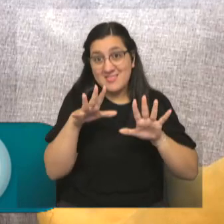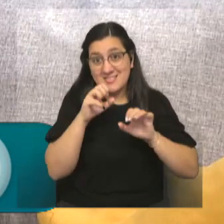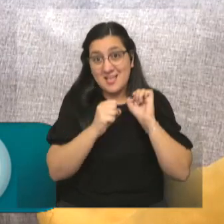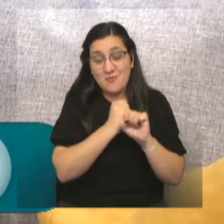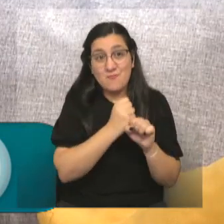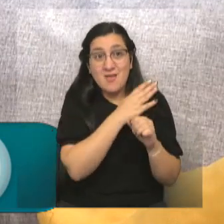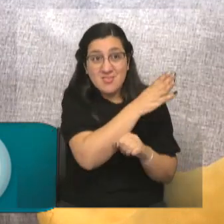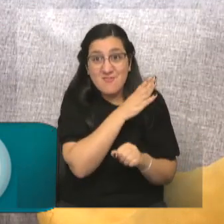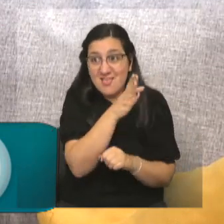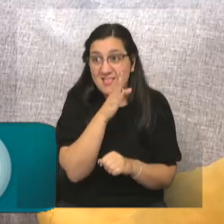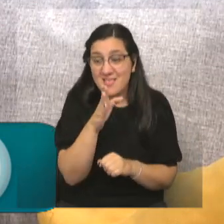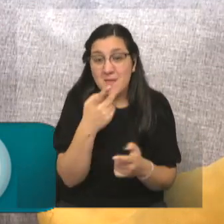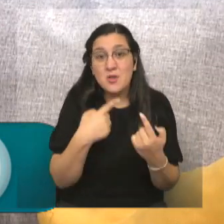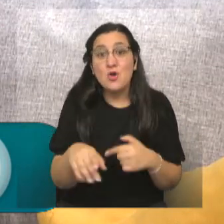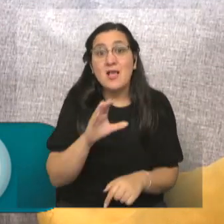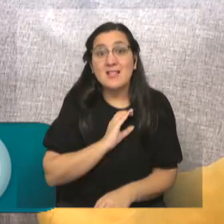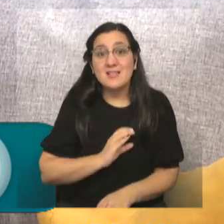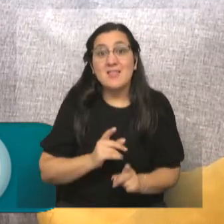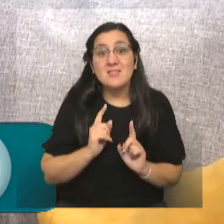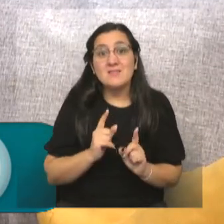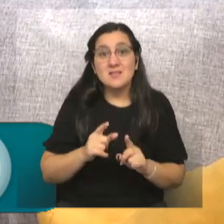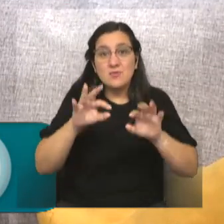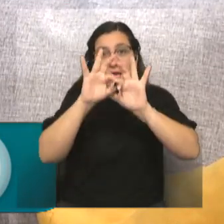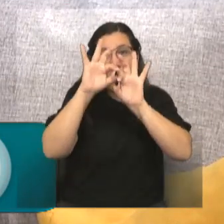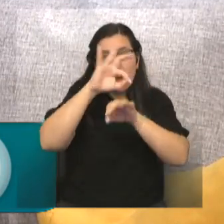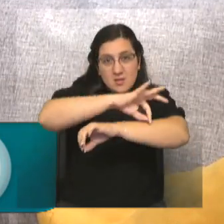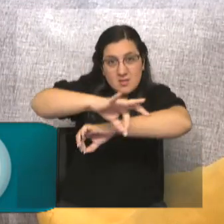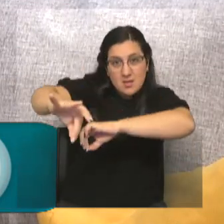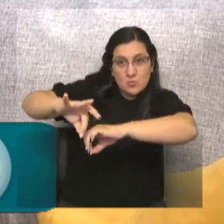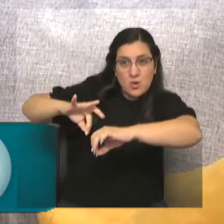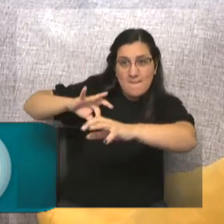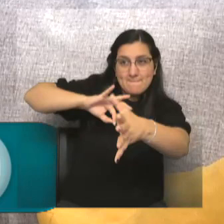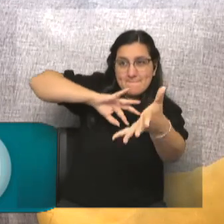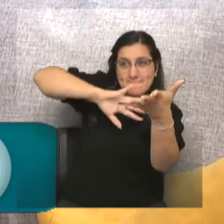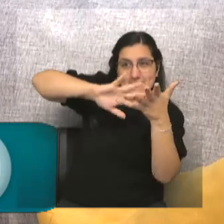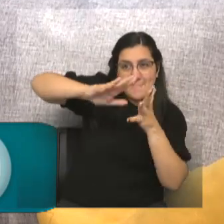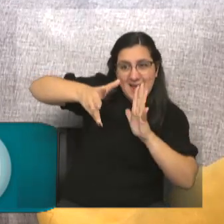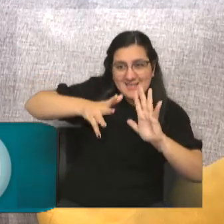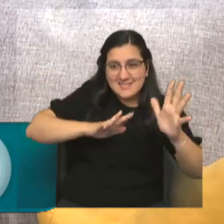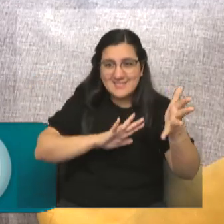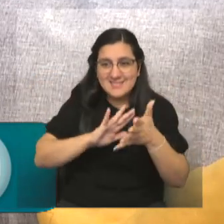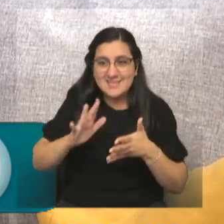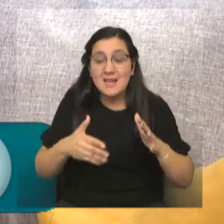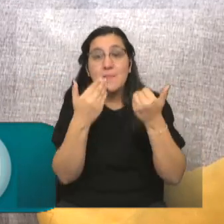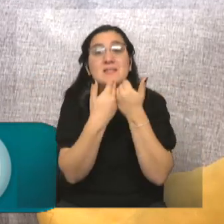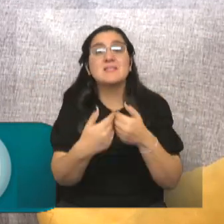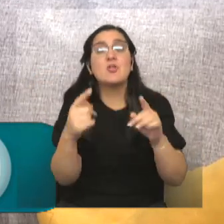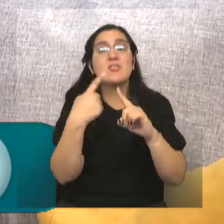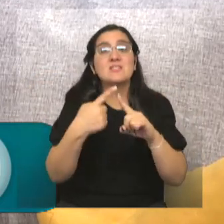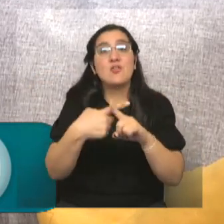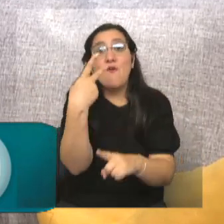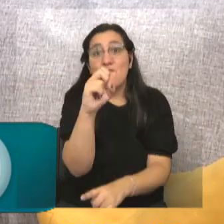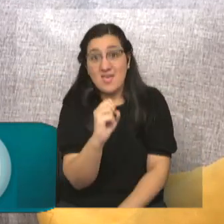con la característica de que tiene que ser una arquitectura similar a la de principios del siglo XX,